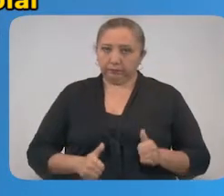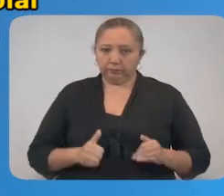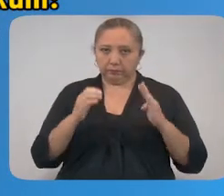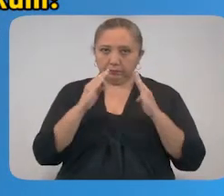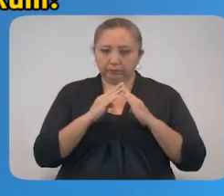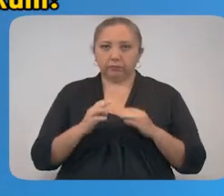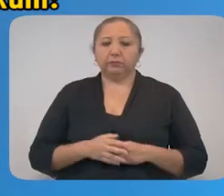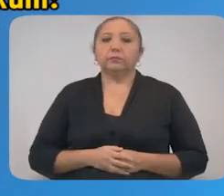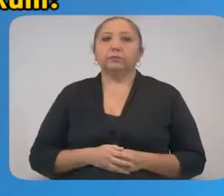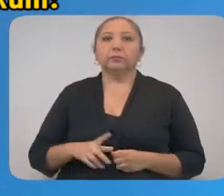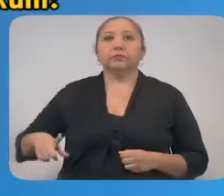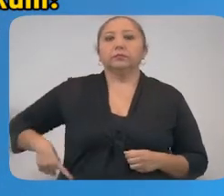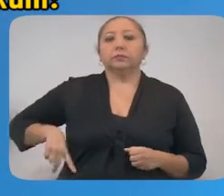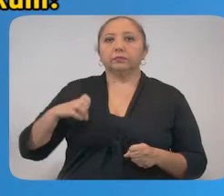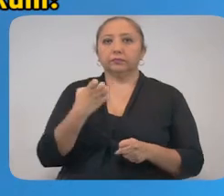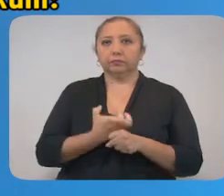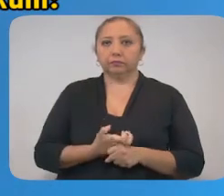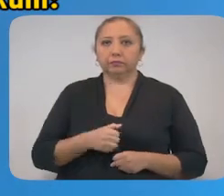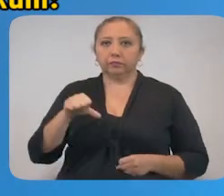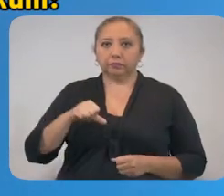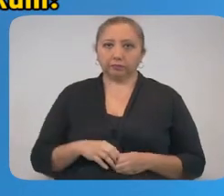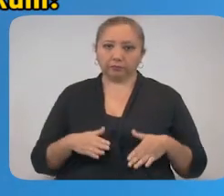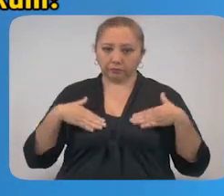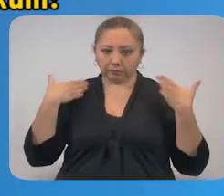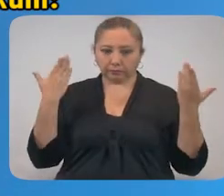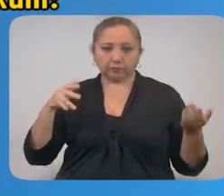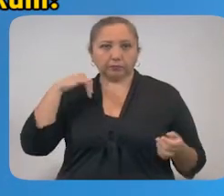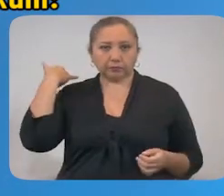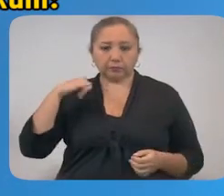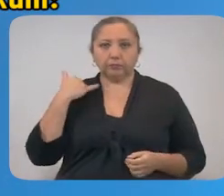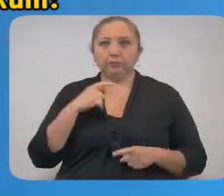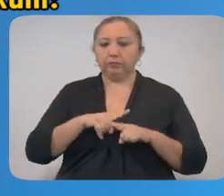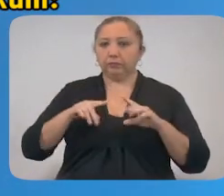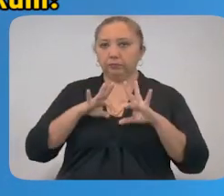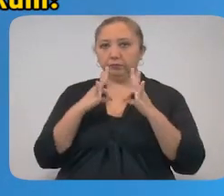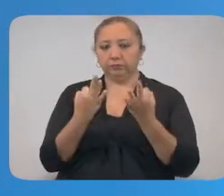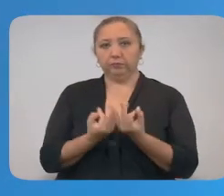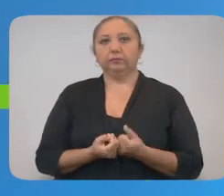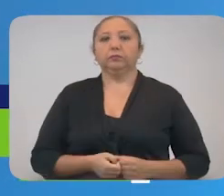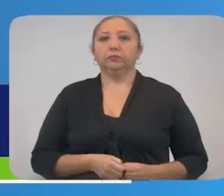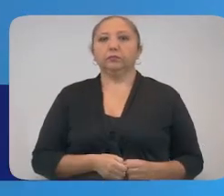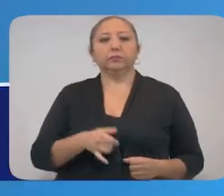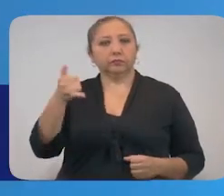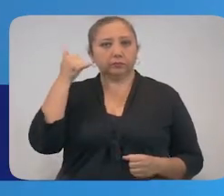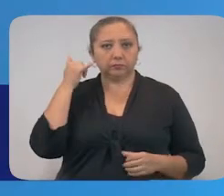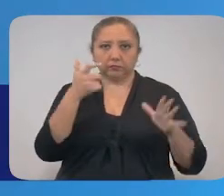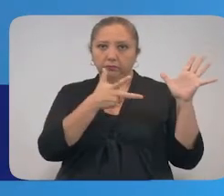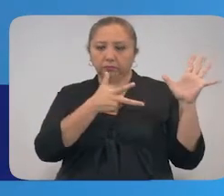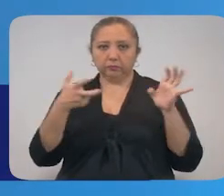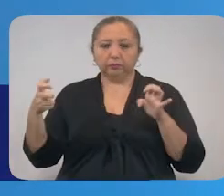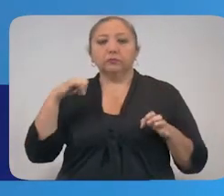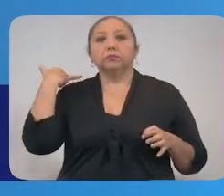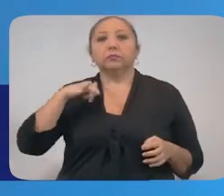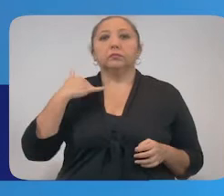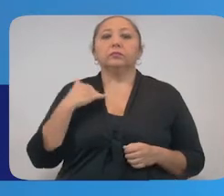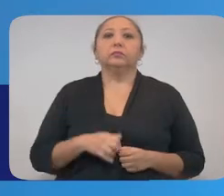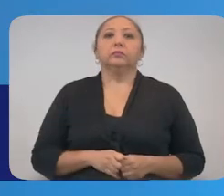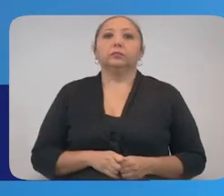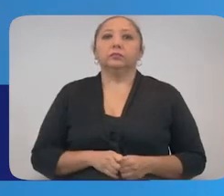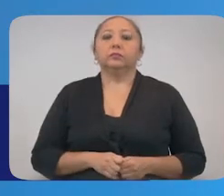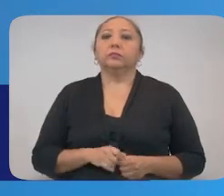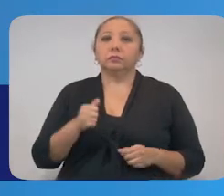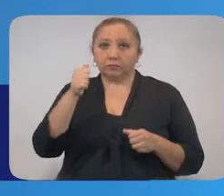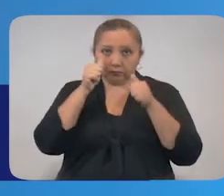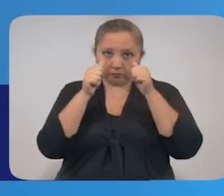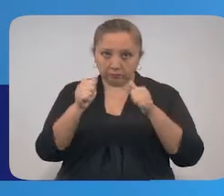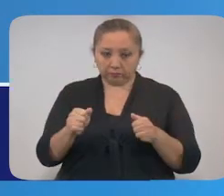casas. El Gobierno del Estado ha puesto a disposición de los yucatecos diversos canales. La línea telefónica 800 Yucatán